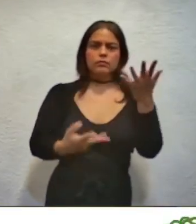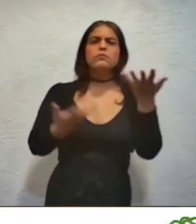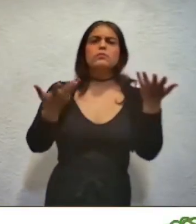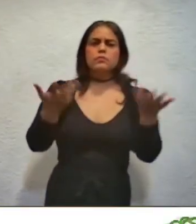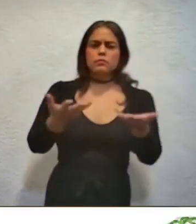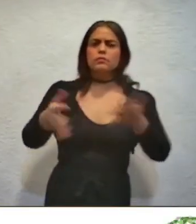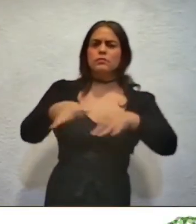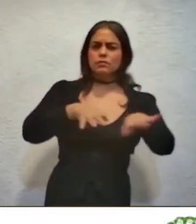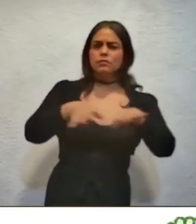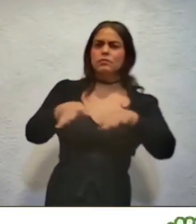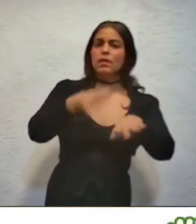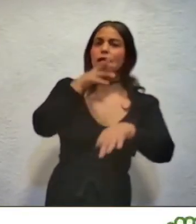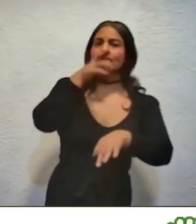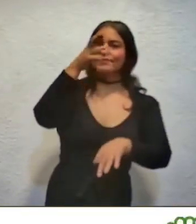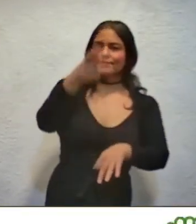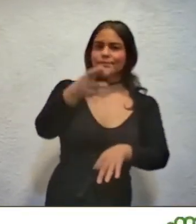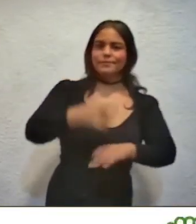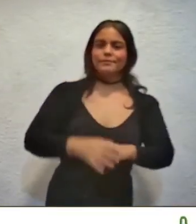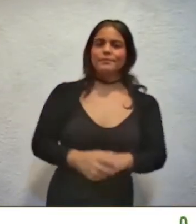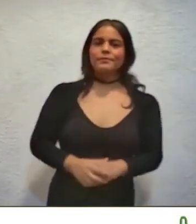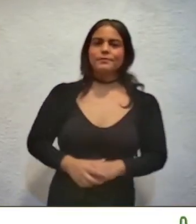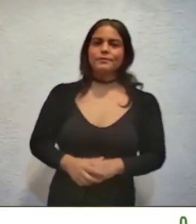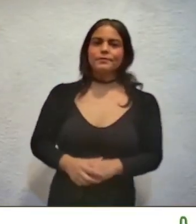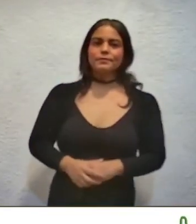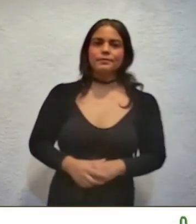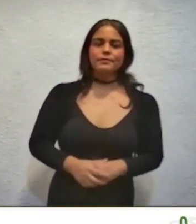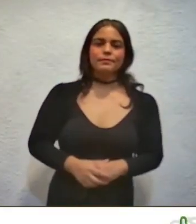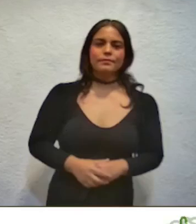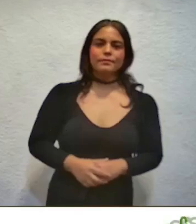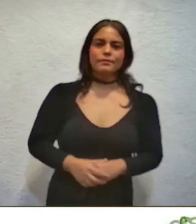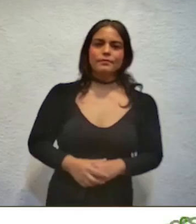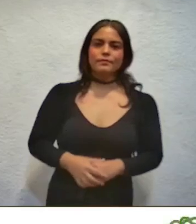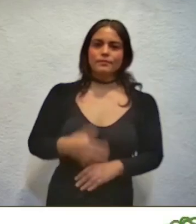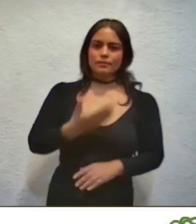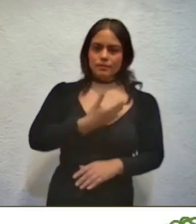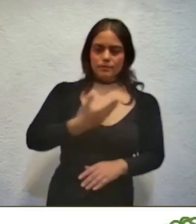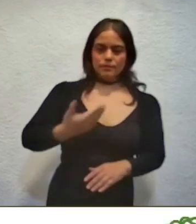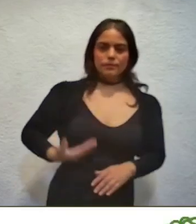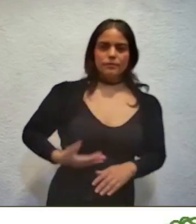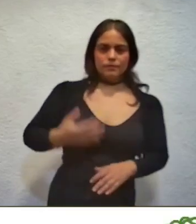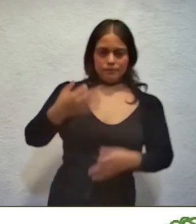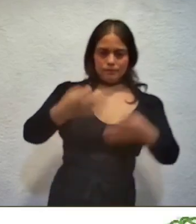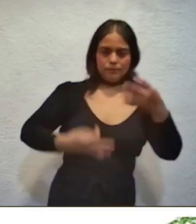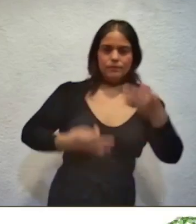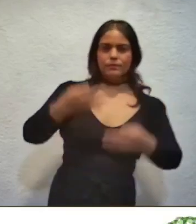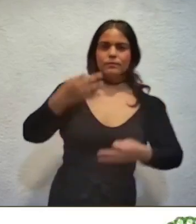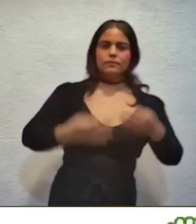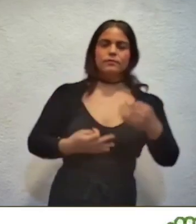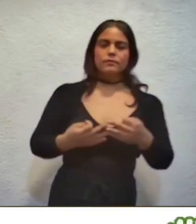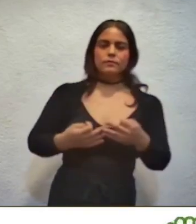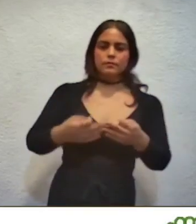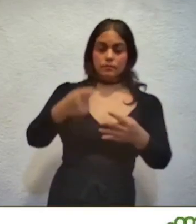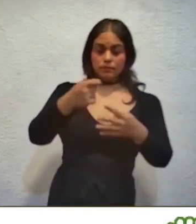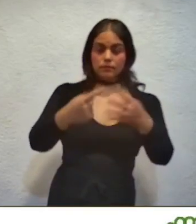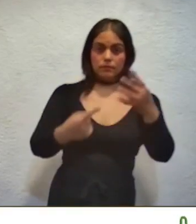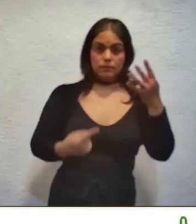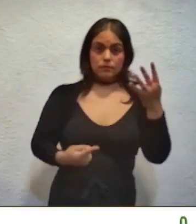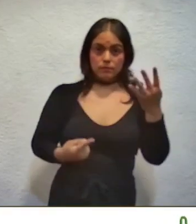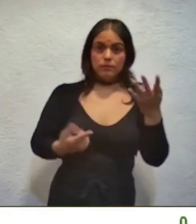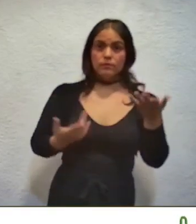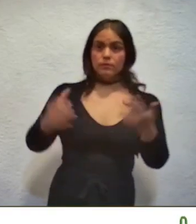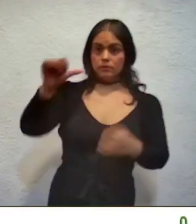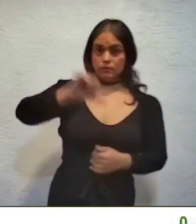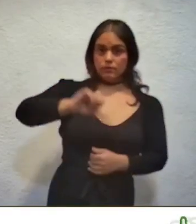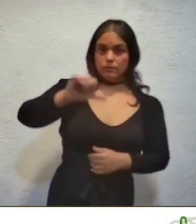listados para su resolución. Con gusto, magistrada presidenta. Magistrada, magistrados. Los asuntos listados para analizar y resolver en la